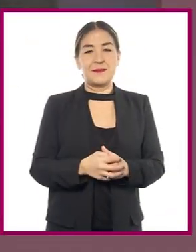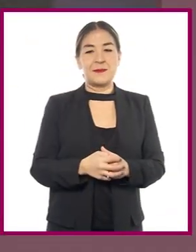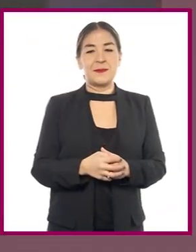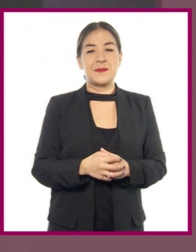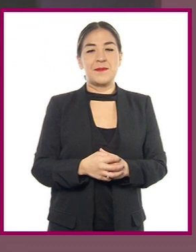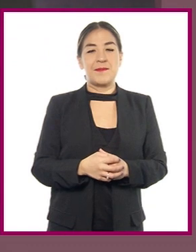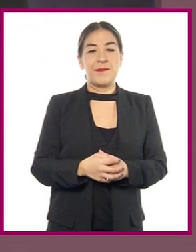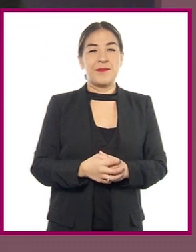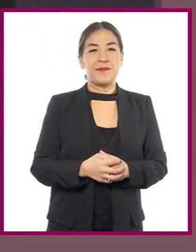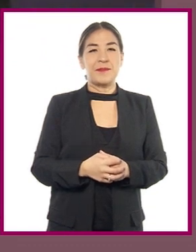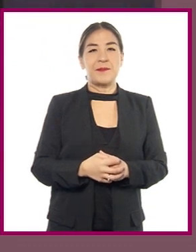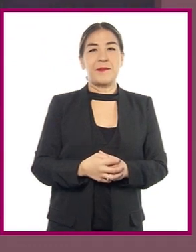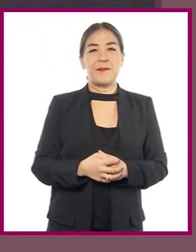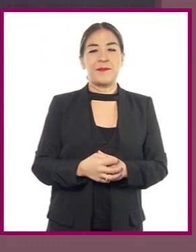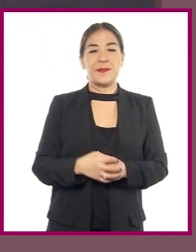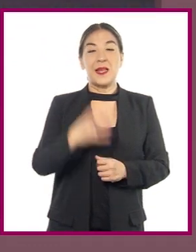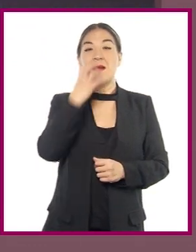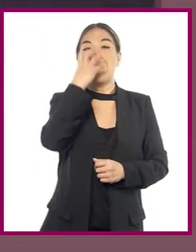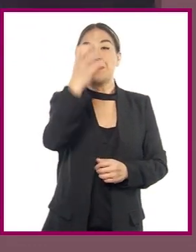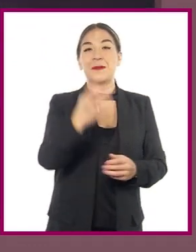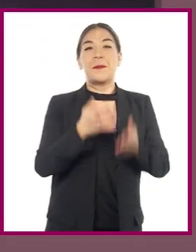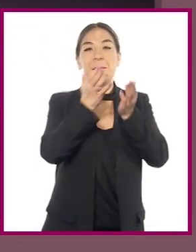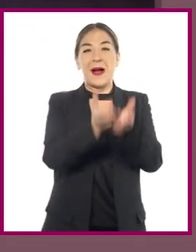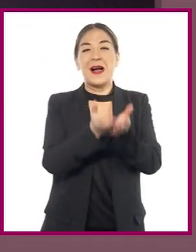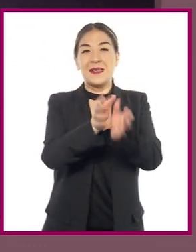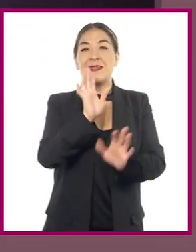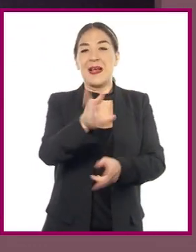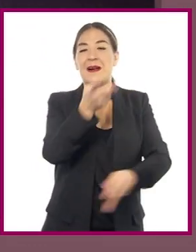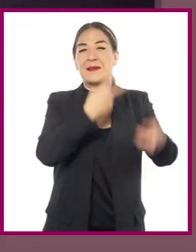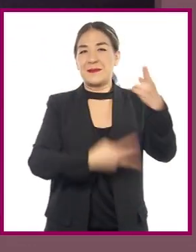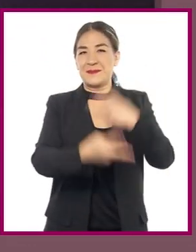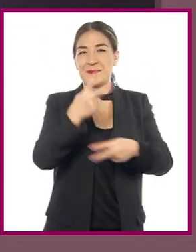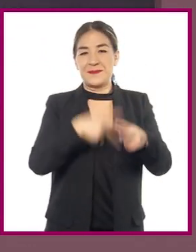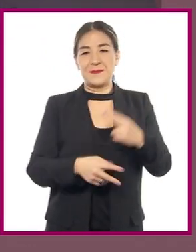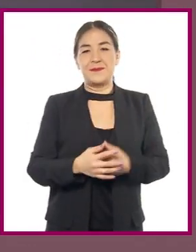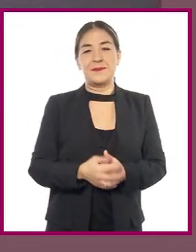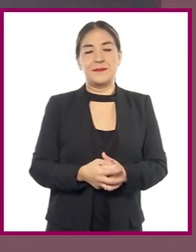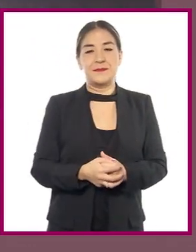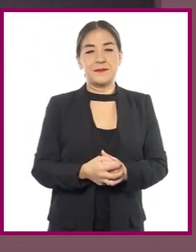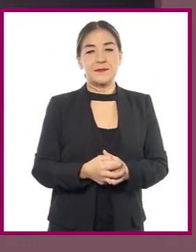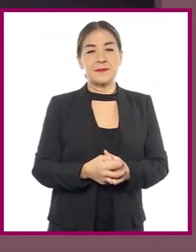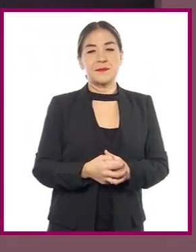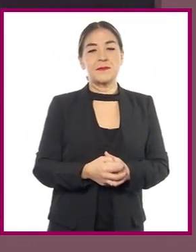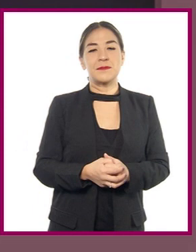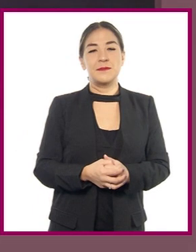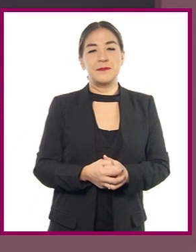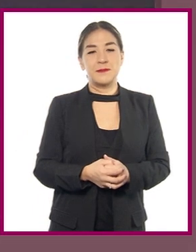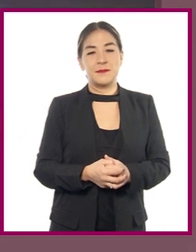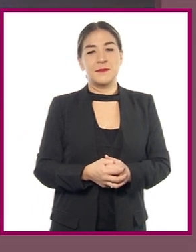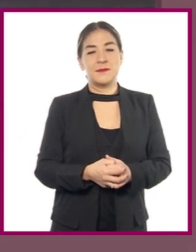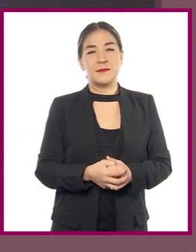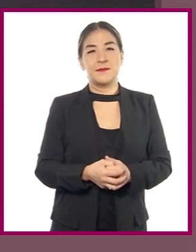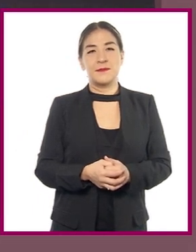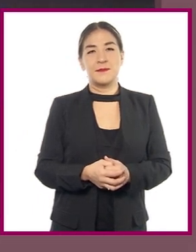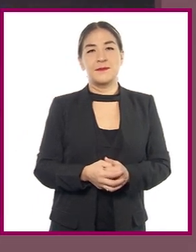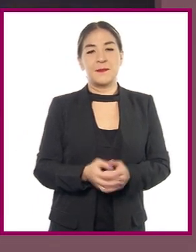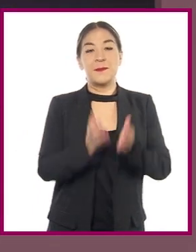¡Barco a la vista! ¡Polvo a la vista! ¡Barco